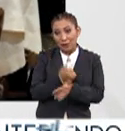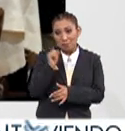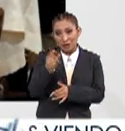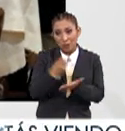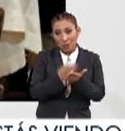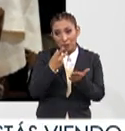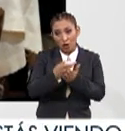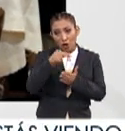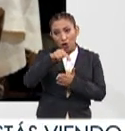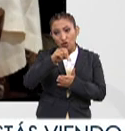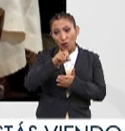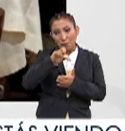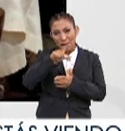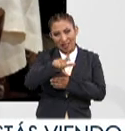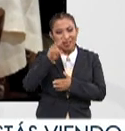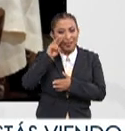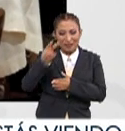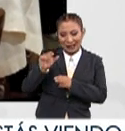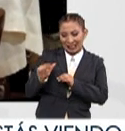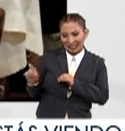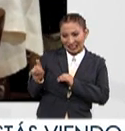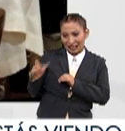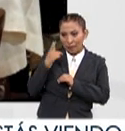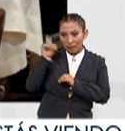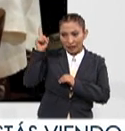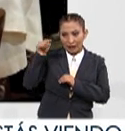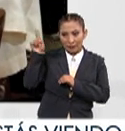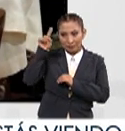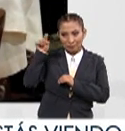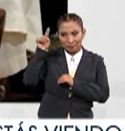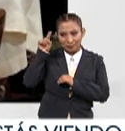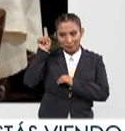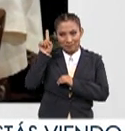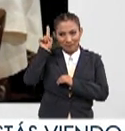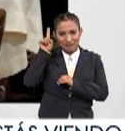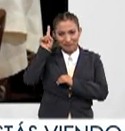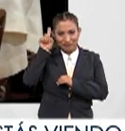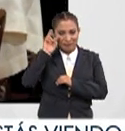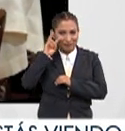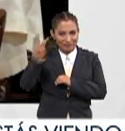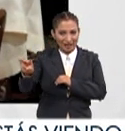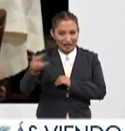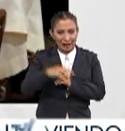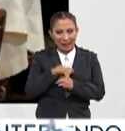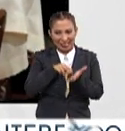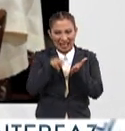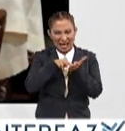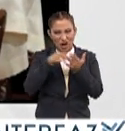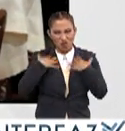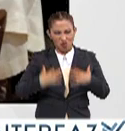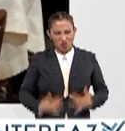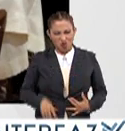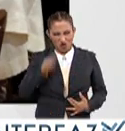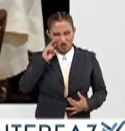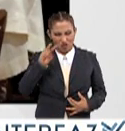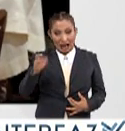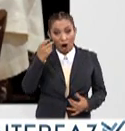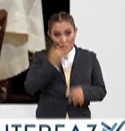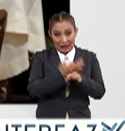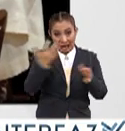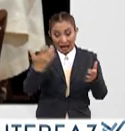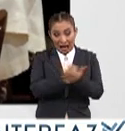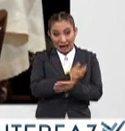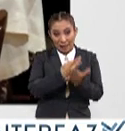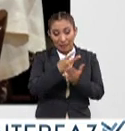del premio Nobel. Ahí A la derecha en es pantalla. El que está a la extrema derecha, viéndolo en nuestra pantalla, es, es el actual